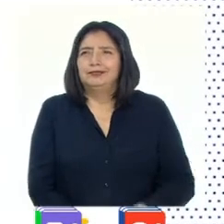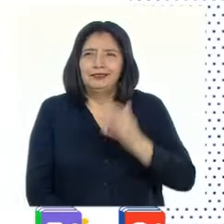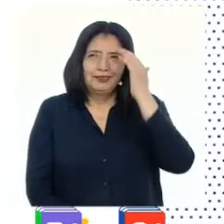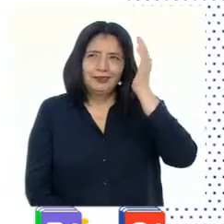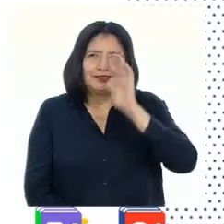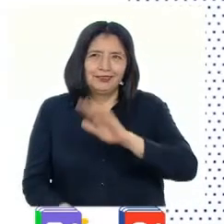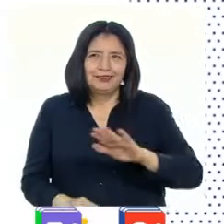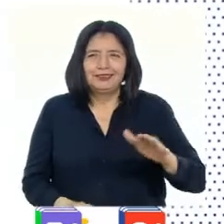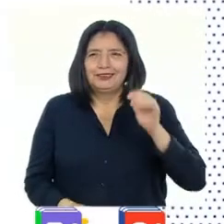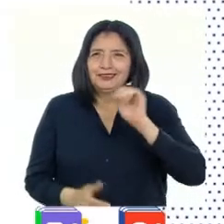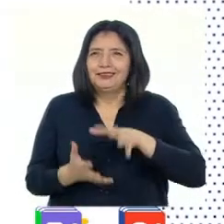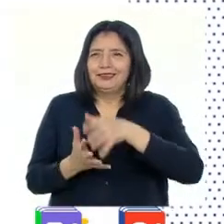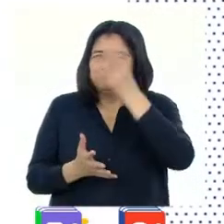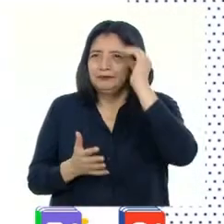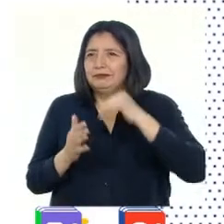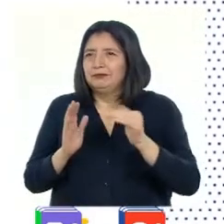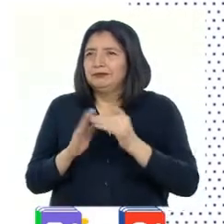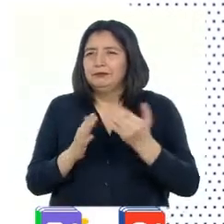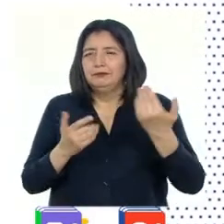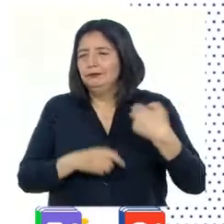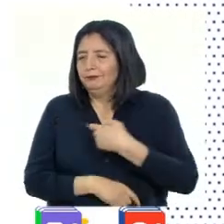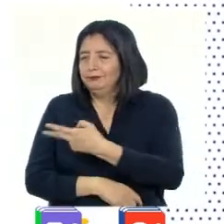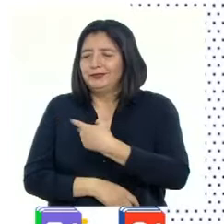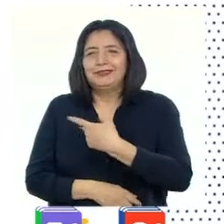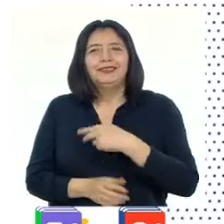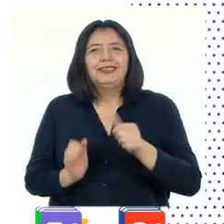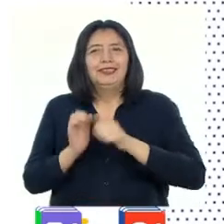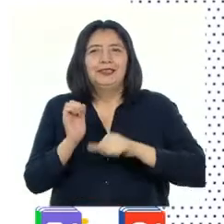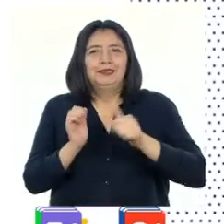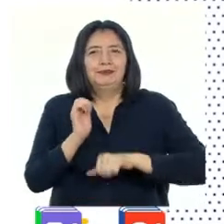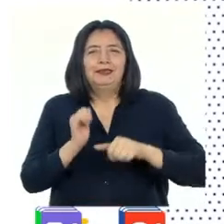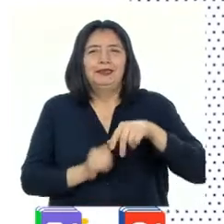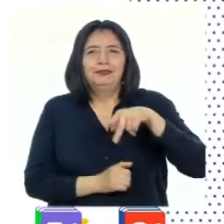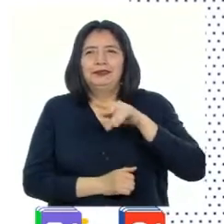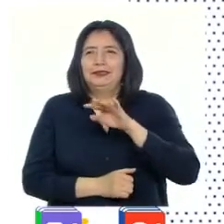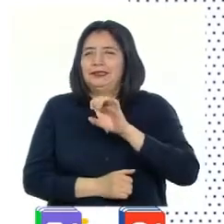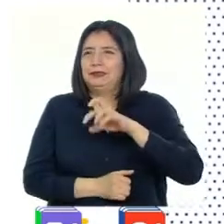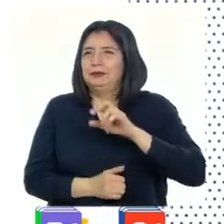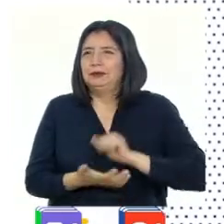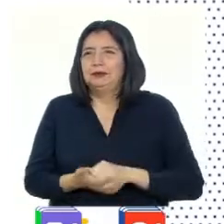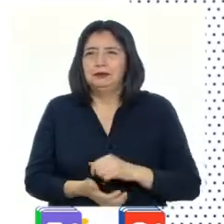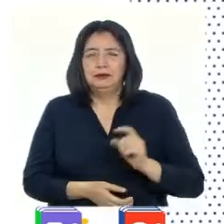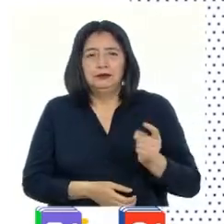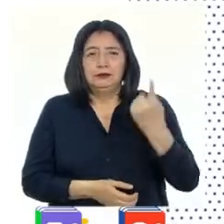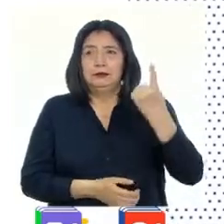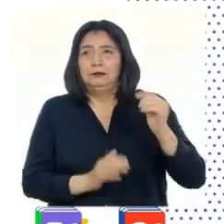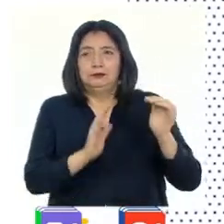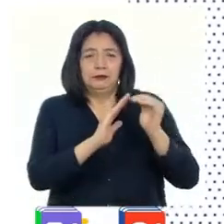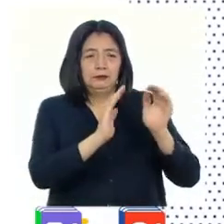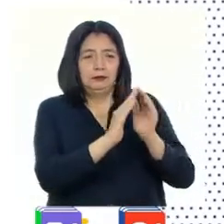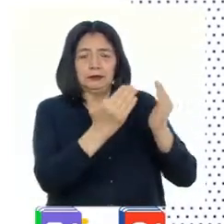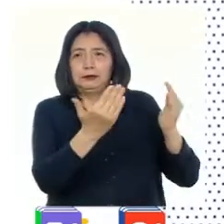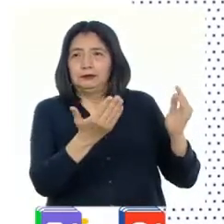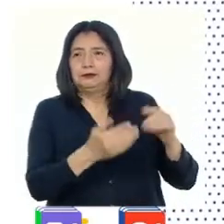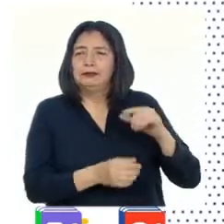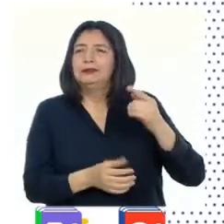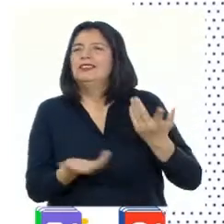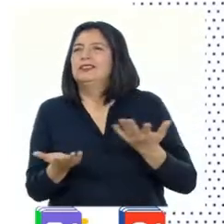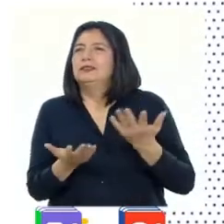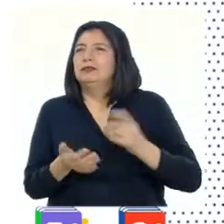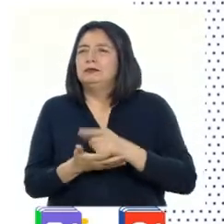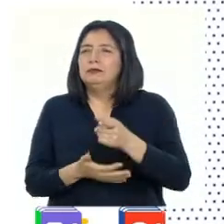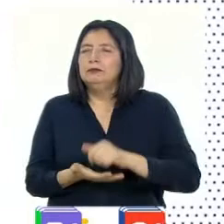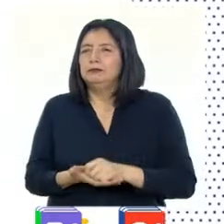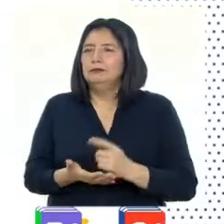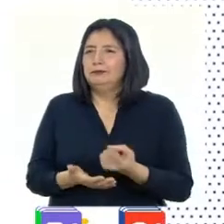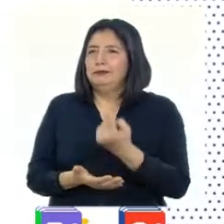Hola, chicos y chicas de Aprende en Casa. Somos los hermanos Quispe Flores. El primer retablo fue creado en el taller